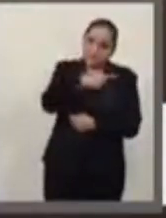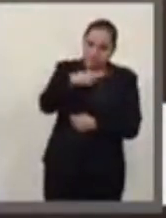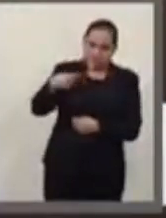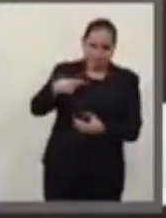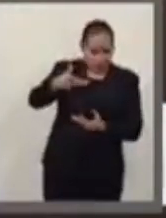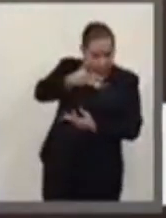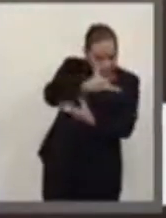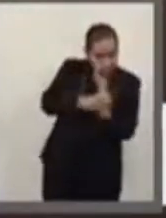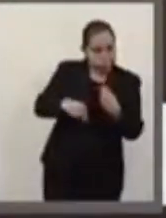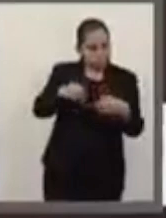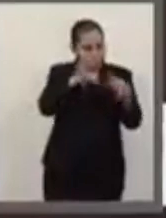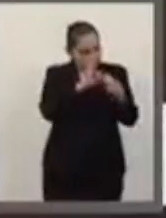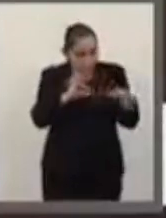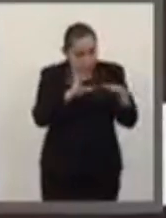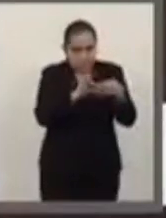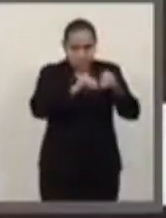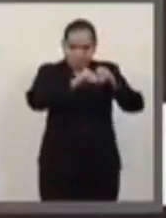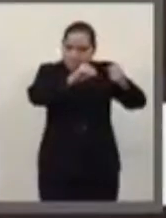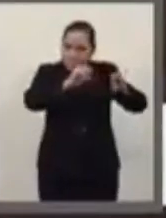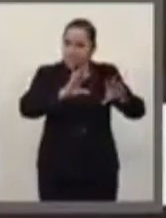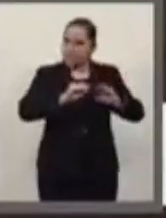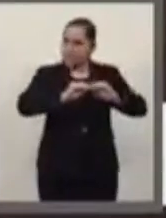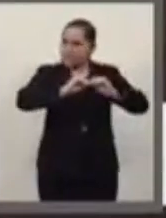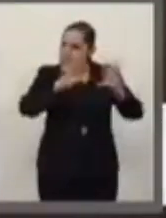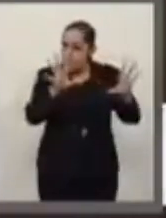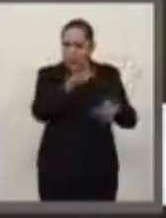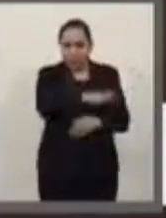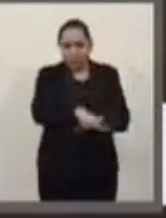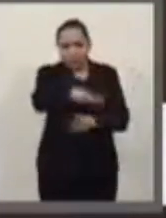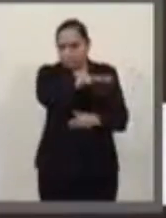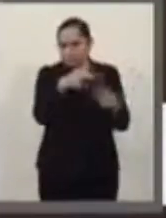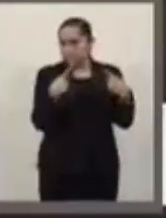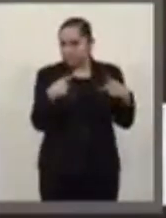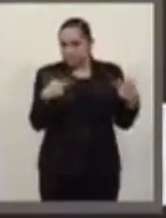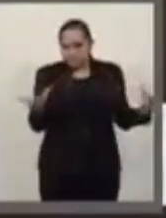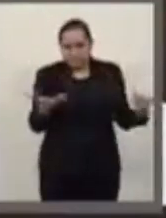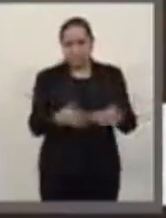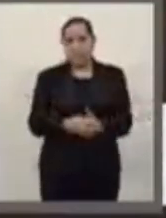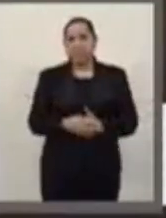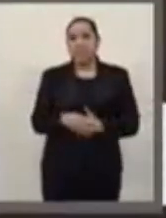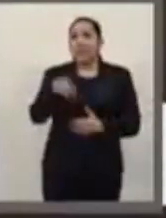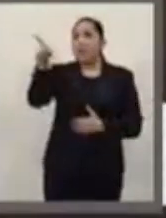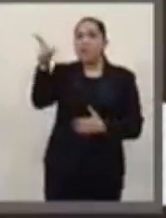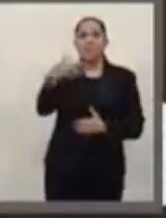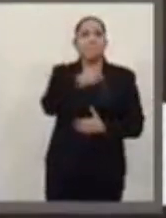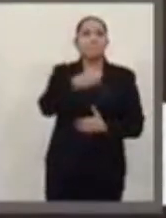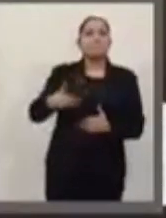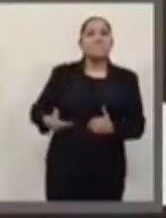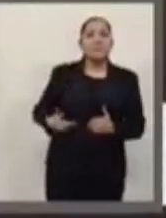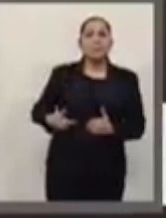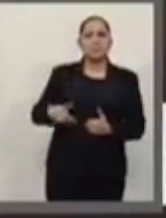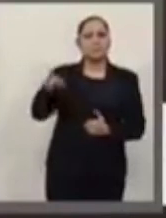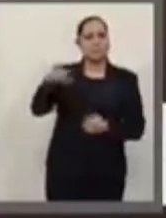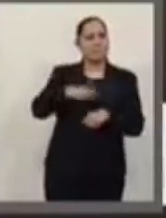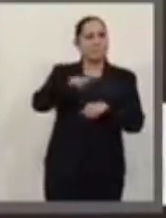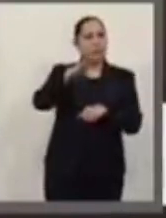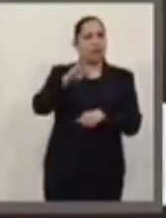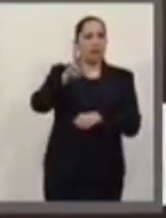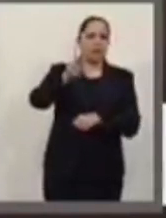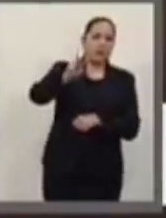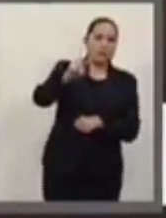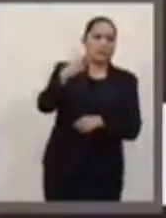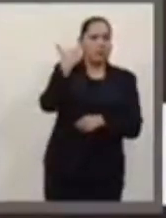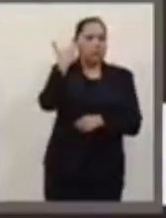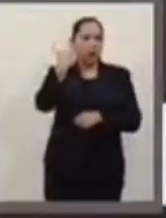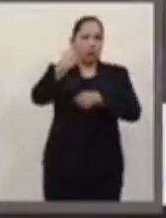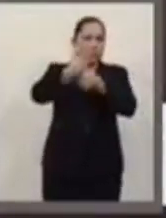amigos, el problema no es que sea el presidente que más veces sale ante los medios de comunicación, el